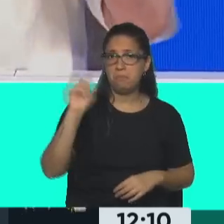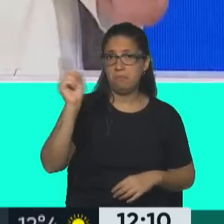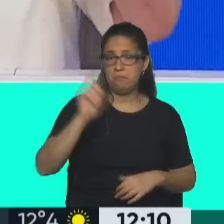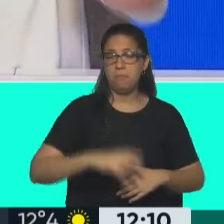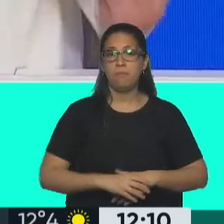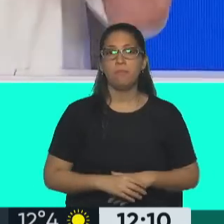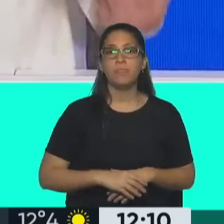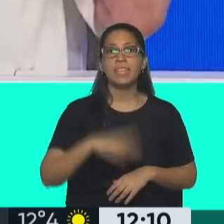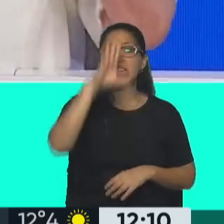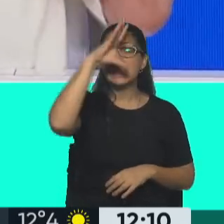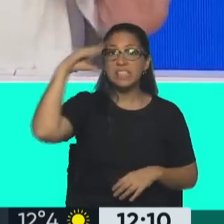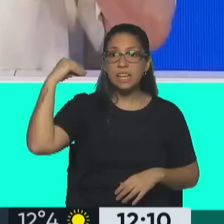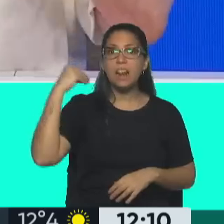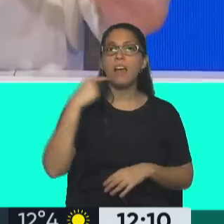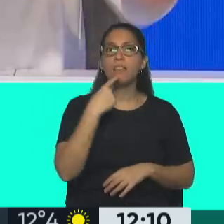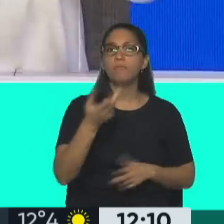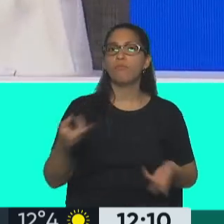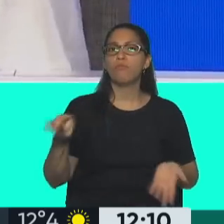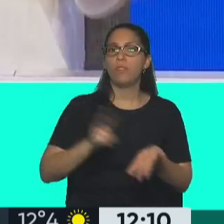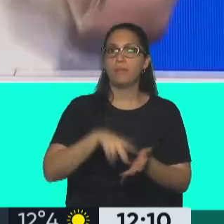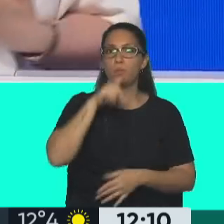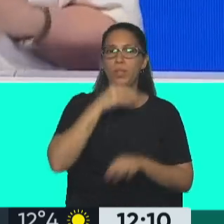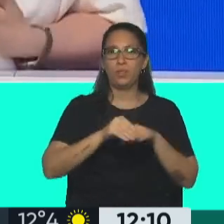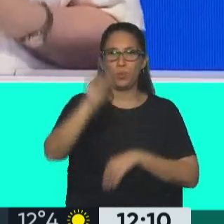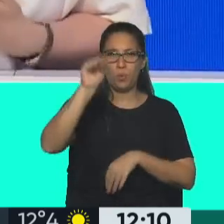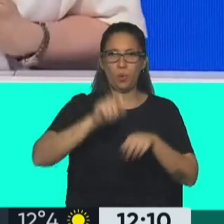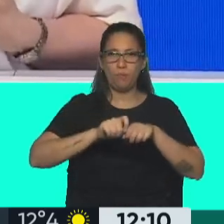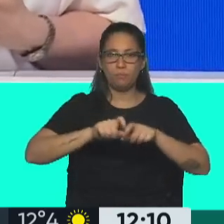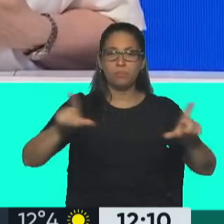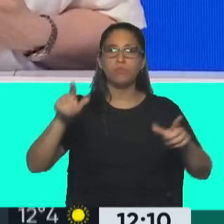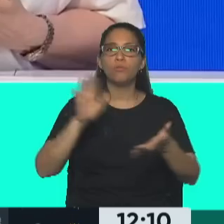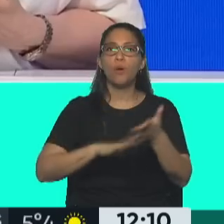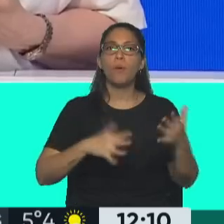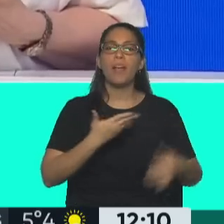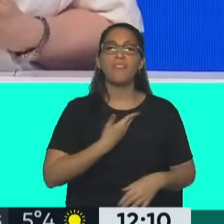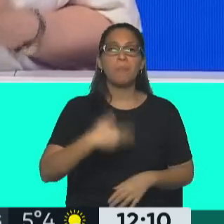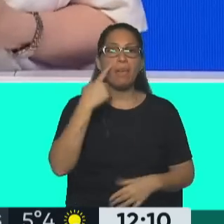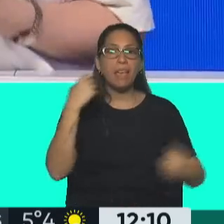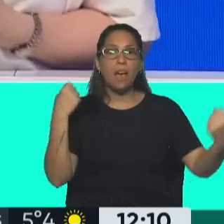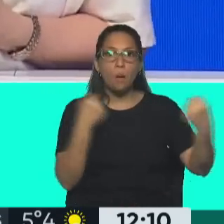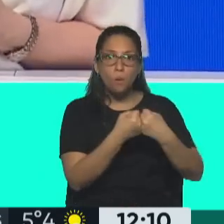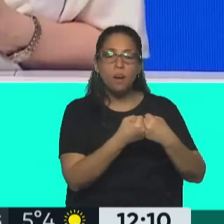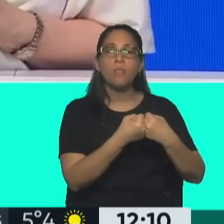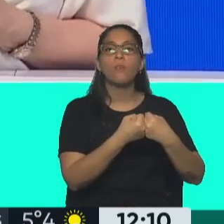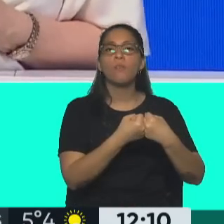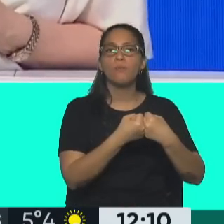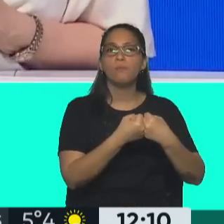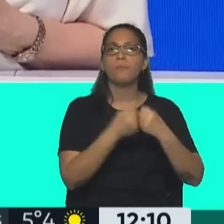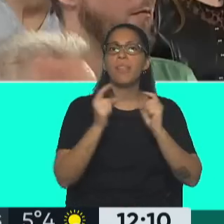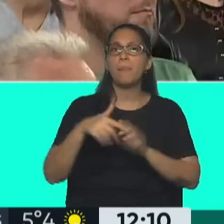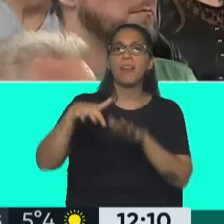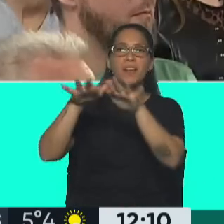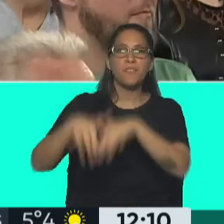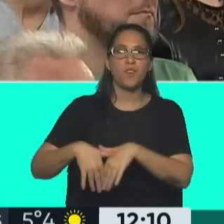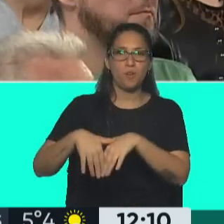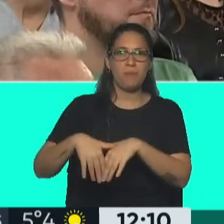Fernández de Kirchner volvió a hacer referencia a través de su cuenta de Twitter al acuerdo con el Fondo Monetario Internacional y al informe de la